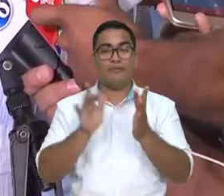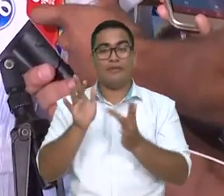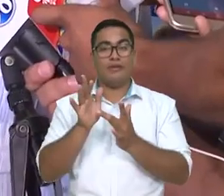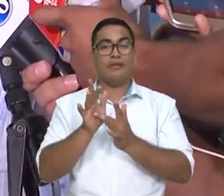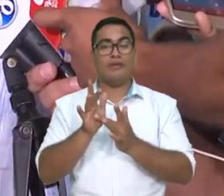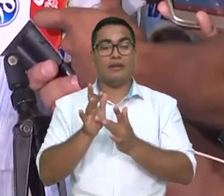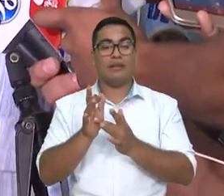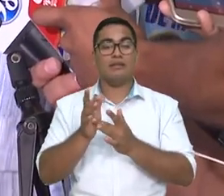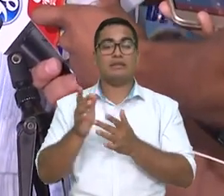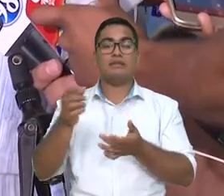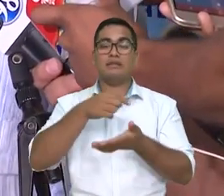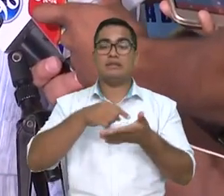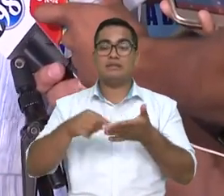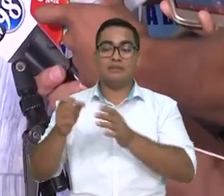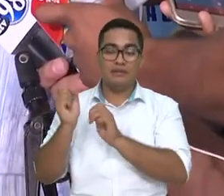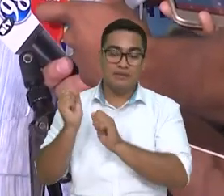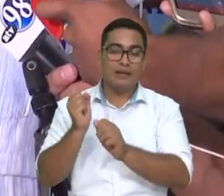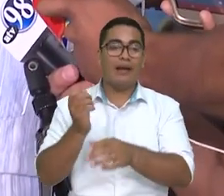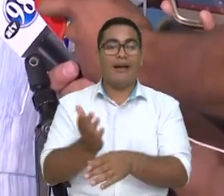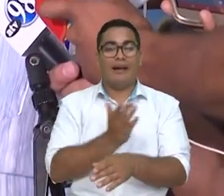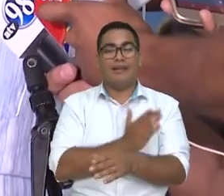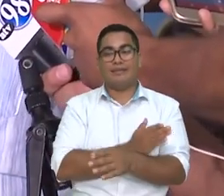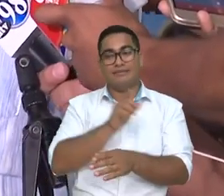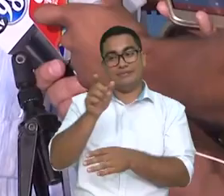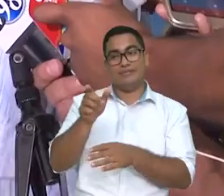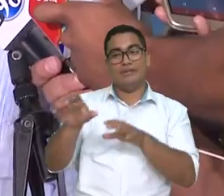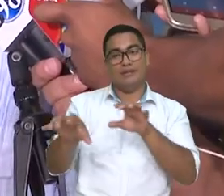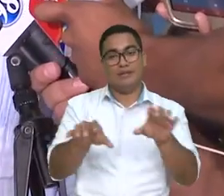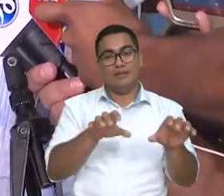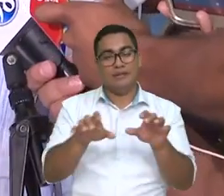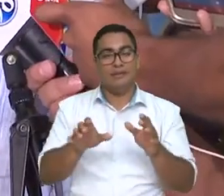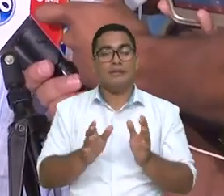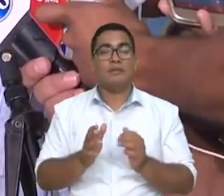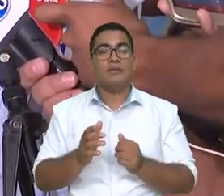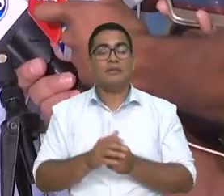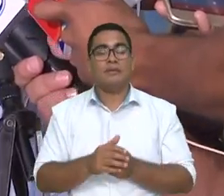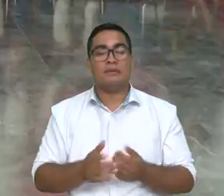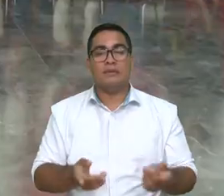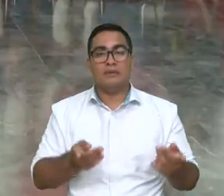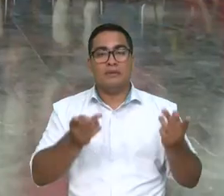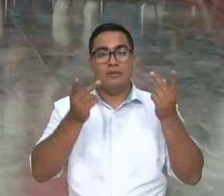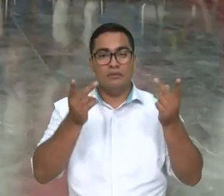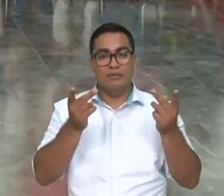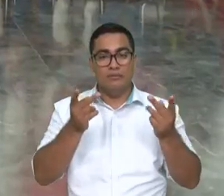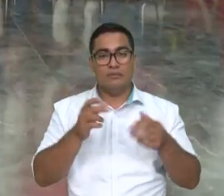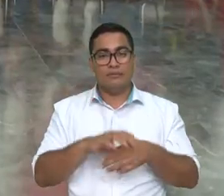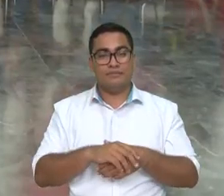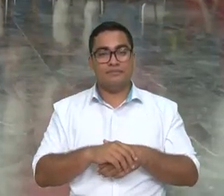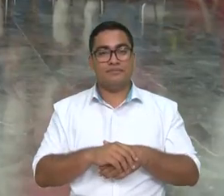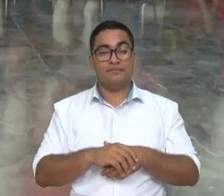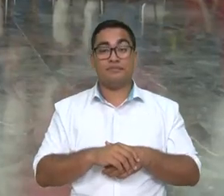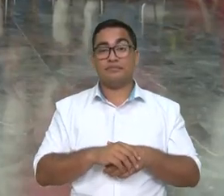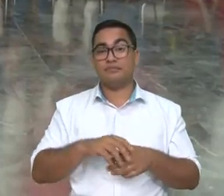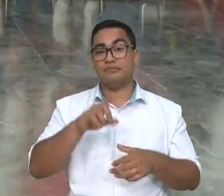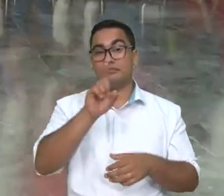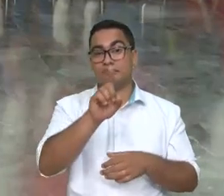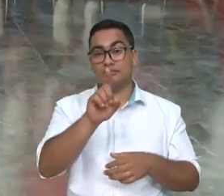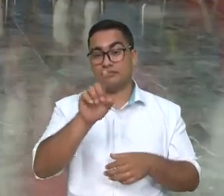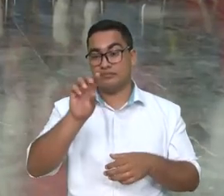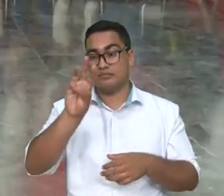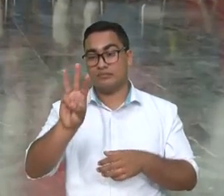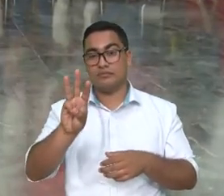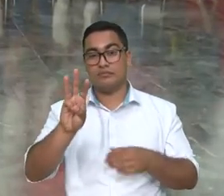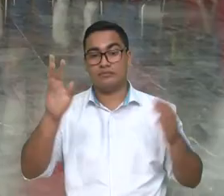la Semana Mayor dentro del periodo de la cuaresma que estamos viviendo ahorita. En el 13º